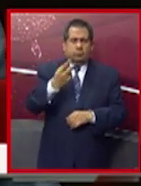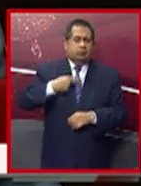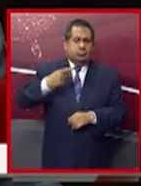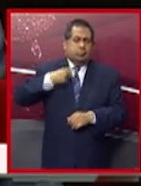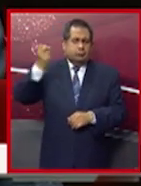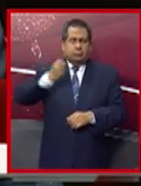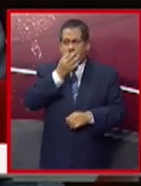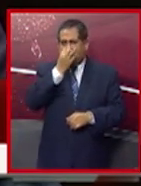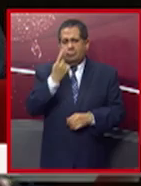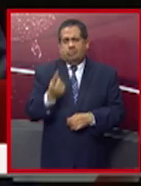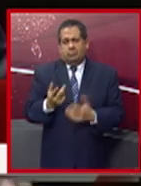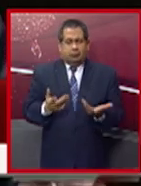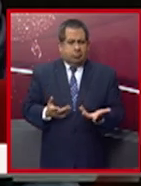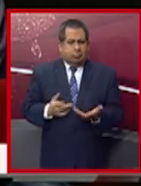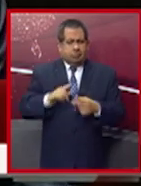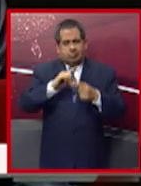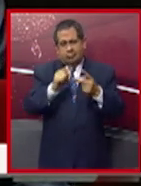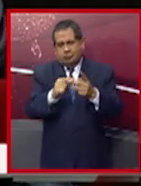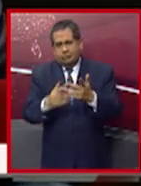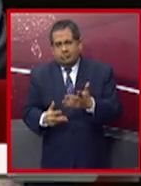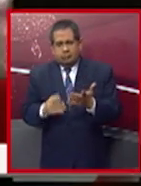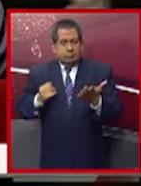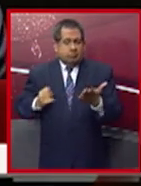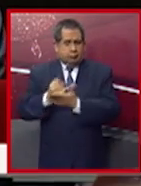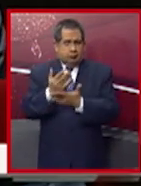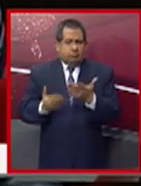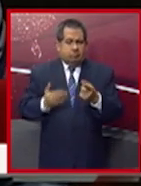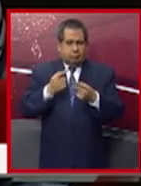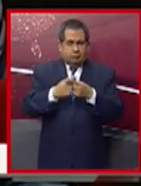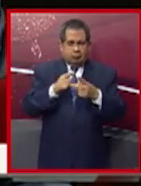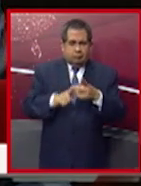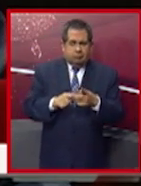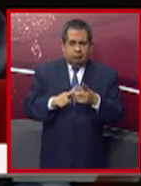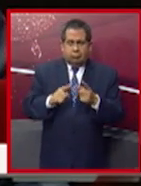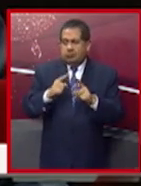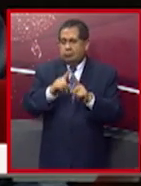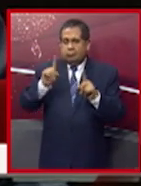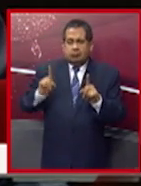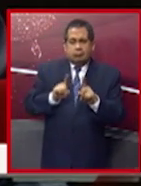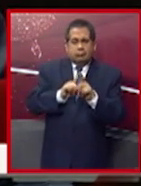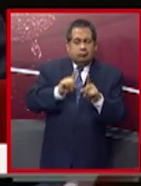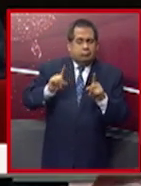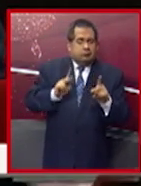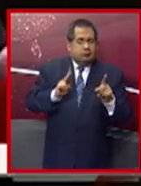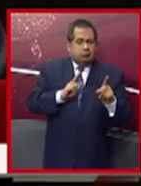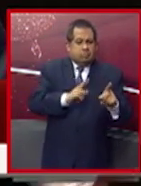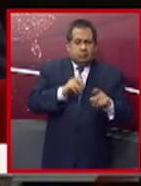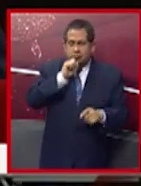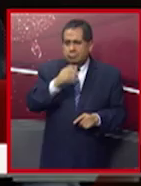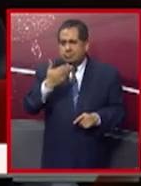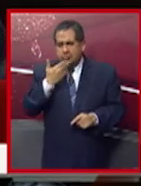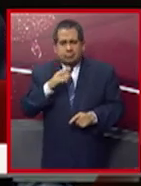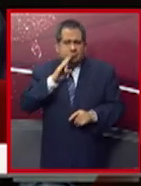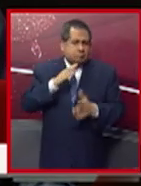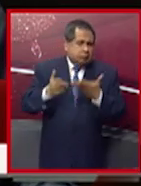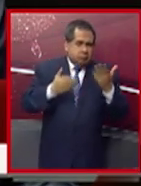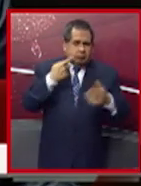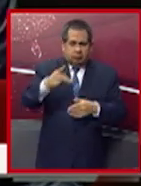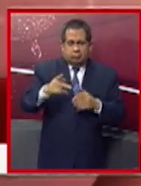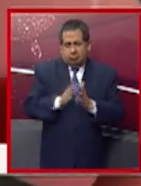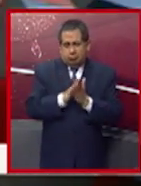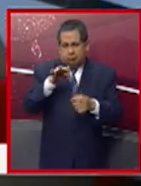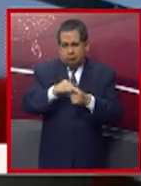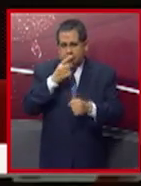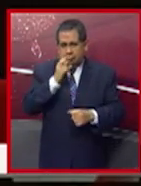orador. Y ya en particular en cuanto a este dictamen, ya se ha dicho antes de mí, lo dirán seguramente, es bueno, es viable, les pido su voto a